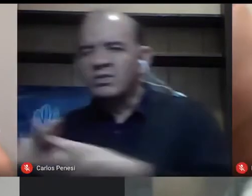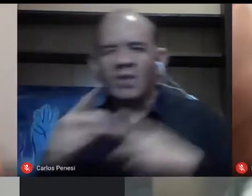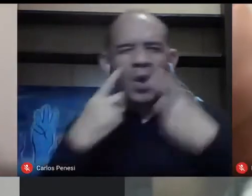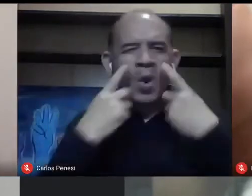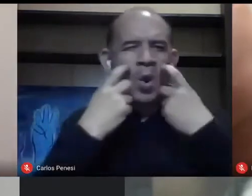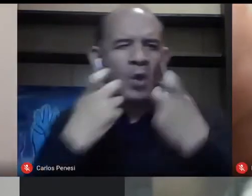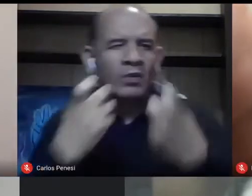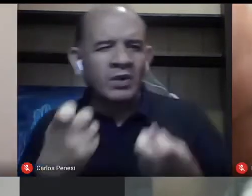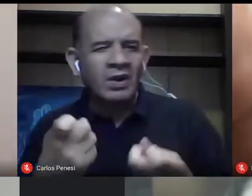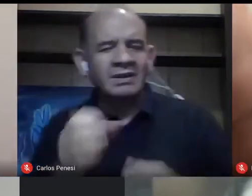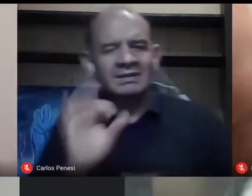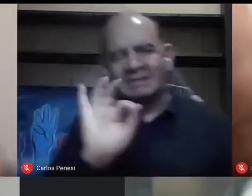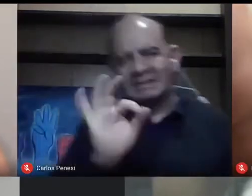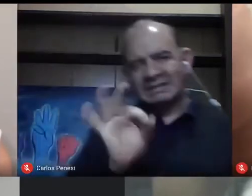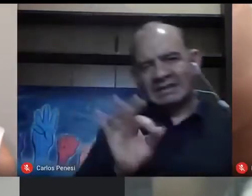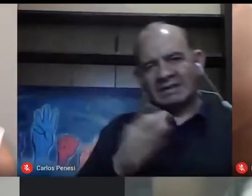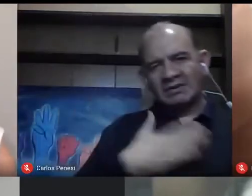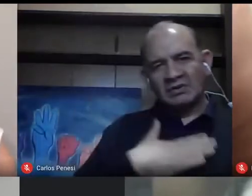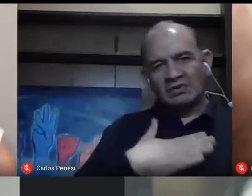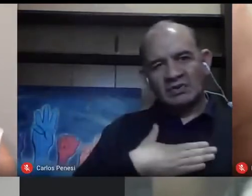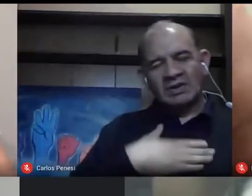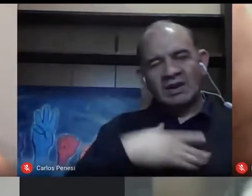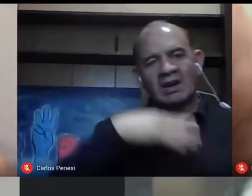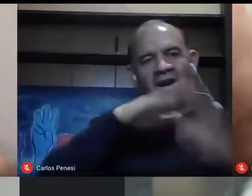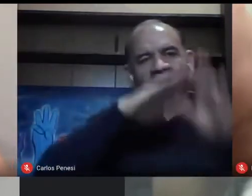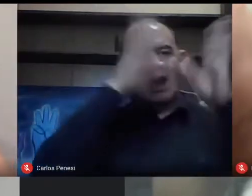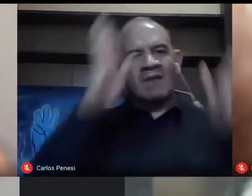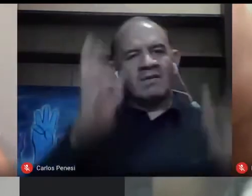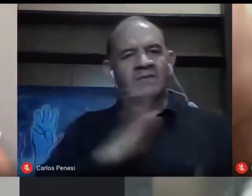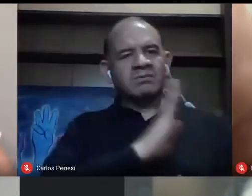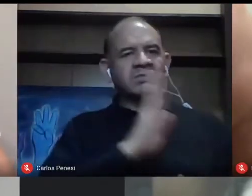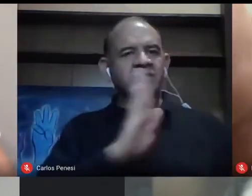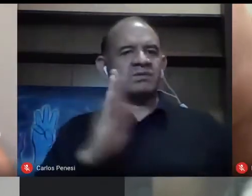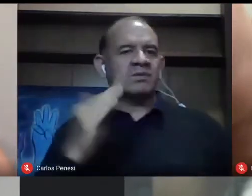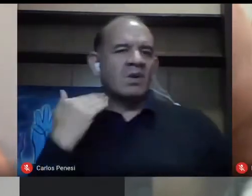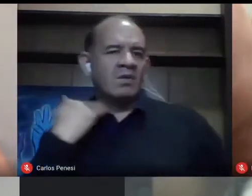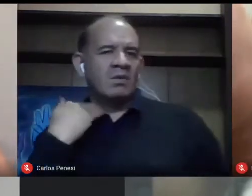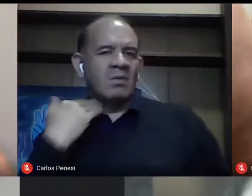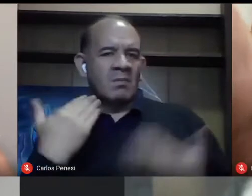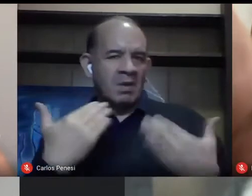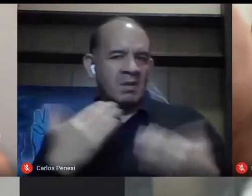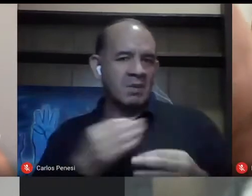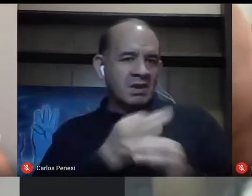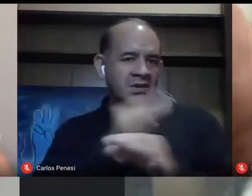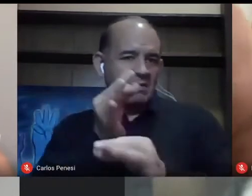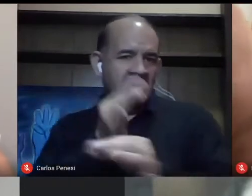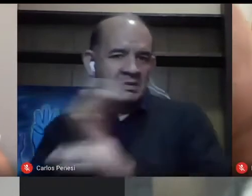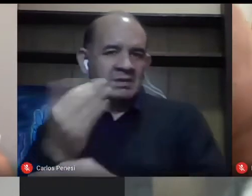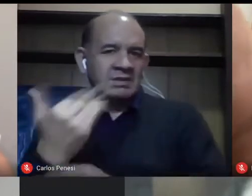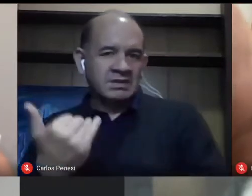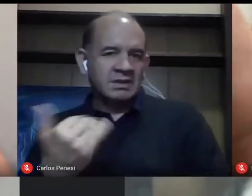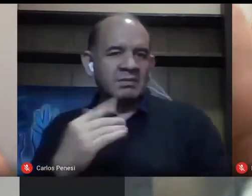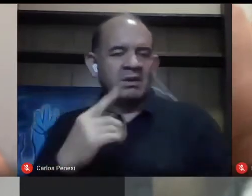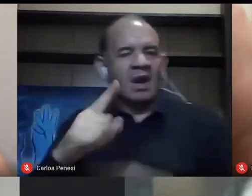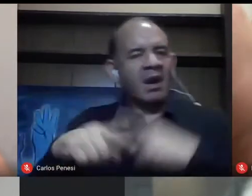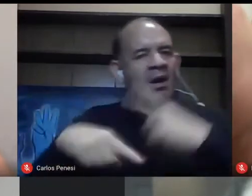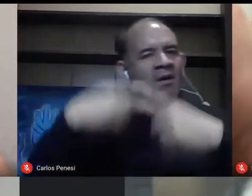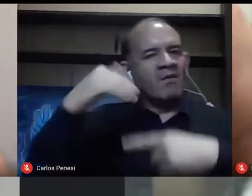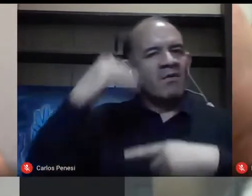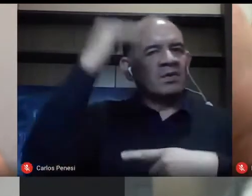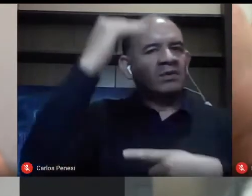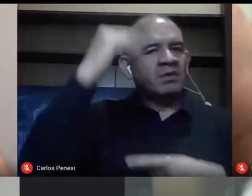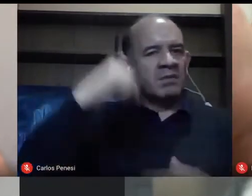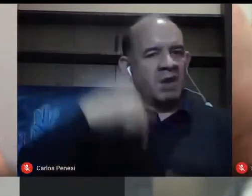que podamos y nos sintamos con la capacidad de brindar capacitaciones, lo haremos. Pero